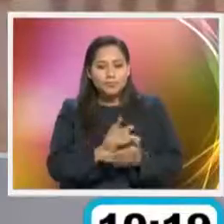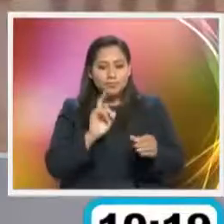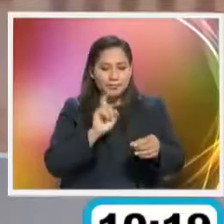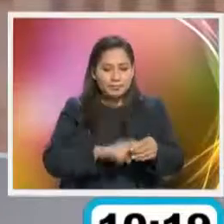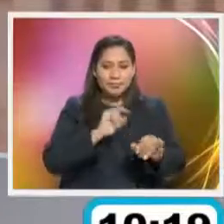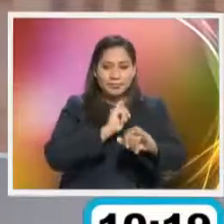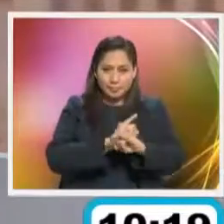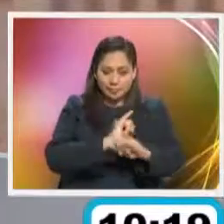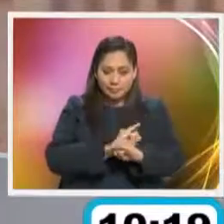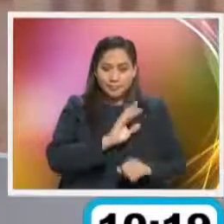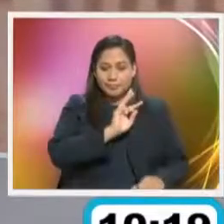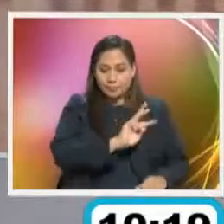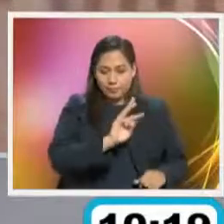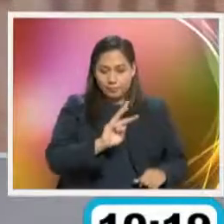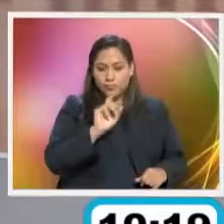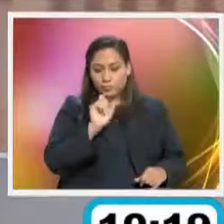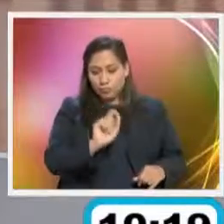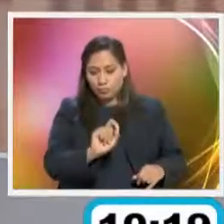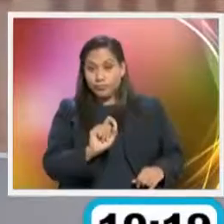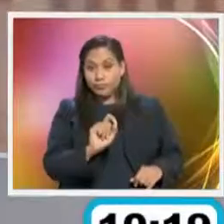a la página de internet